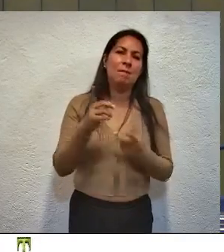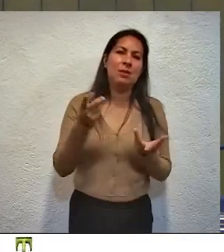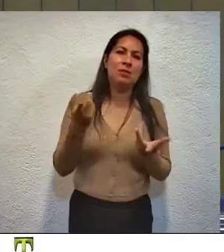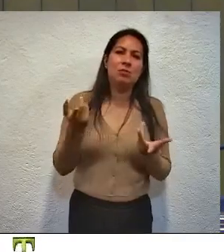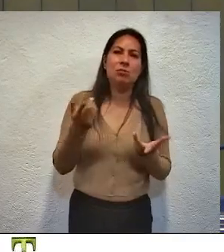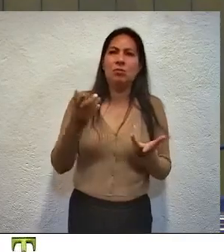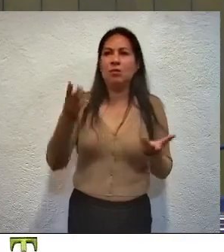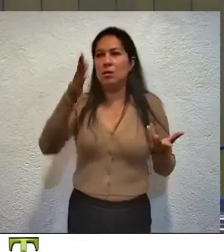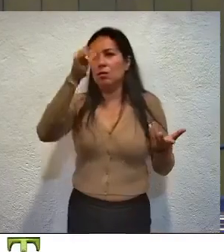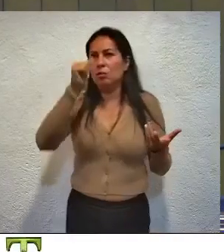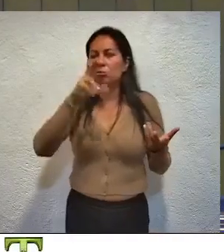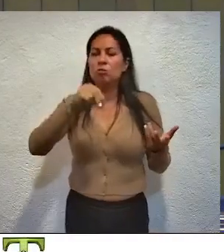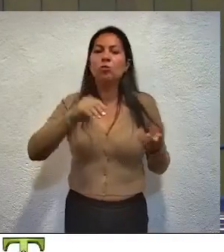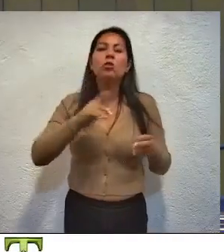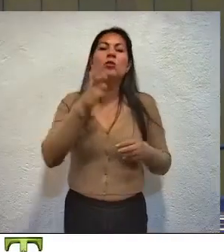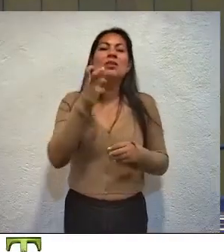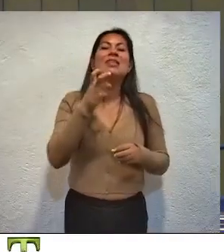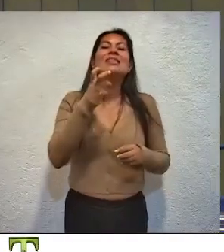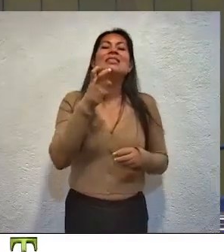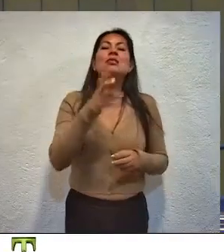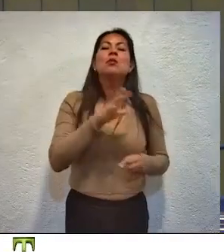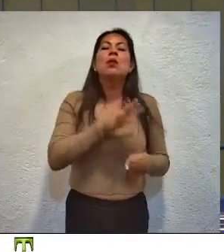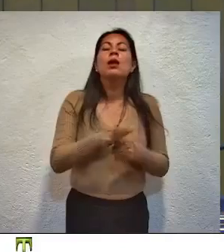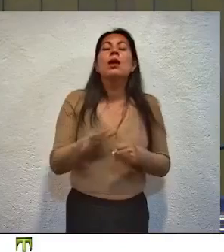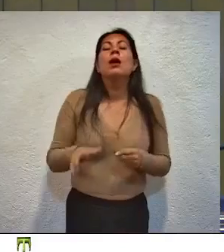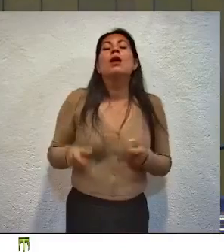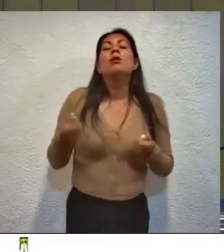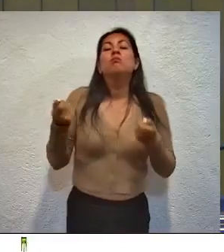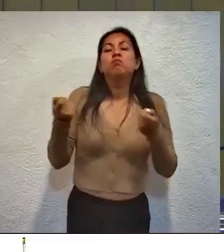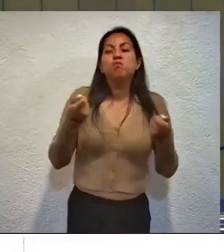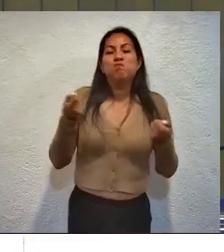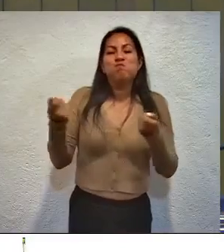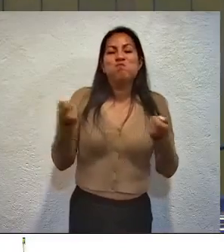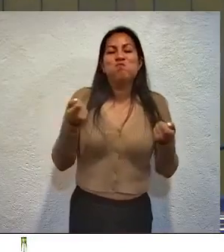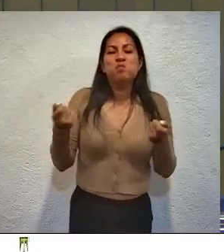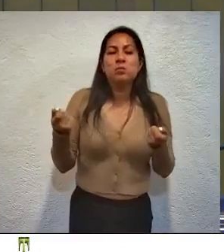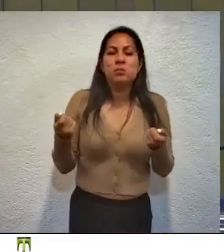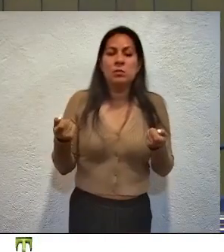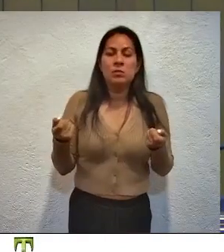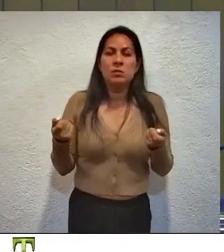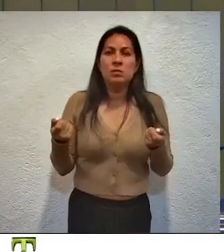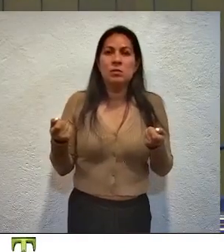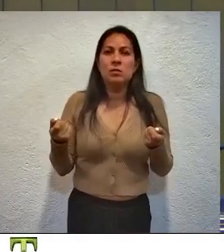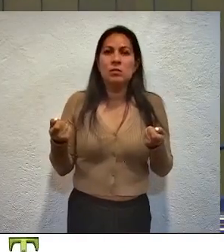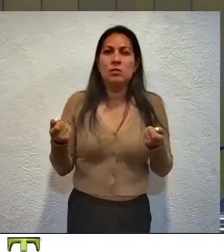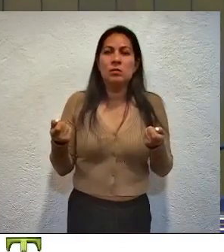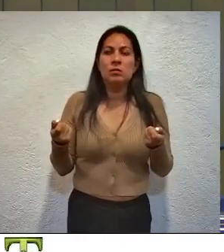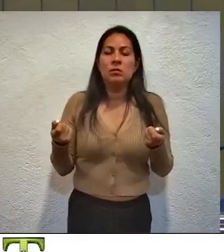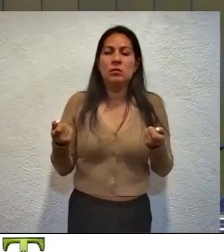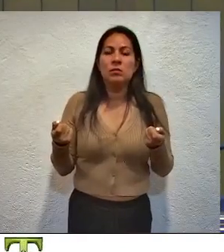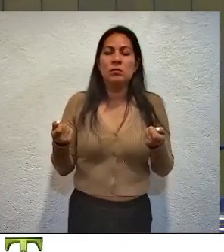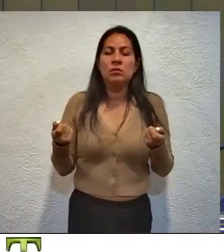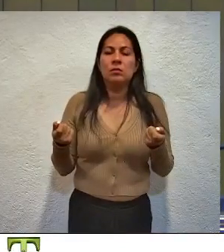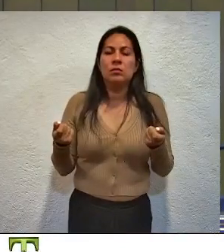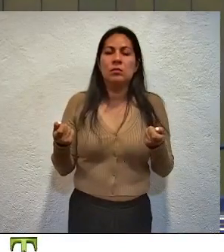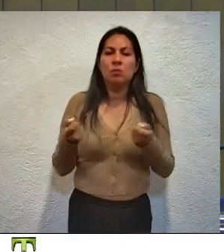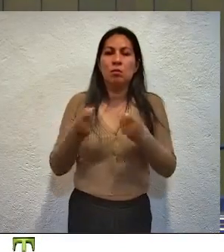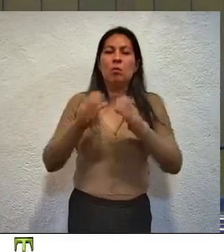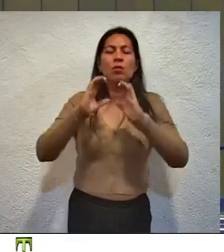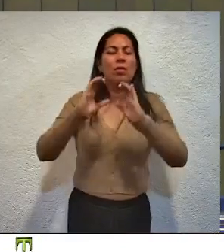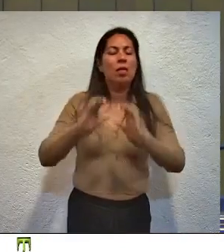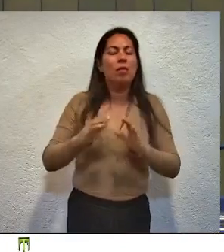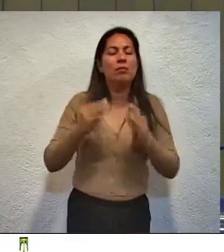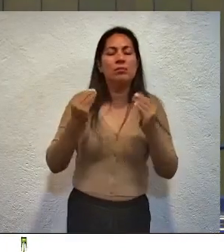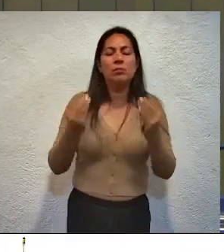inconformidades, y una de ellas es justamente a regular con mucha precisión, con mucho